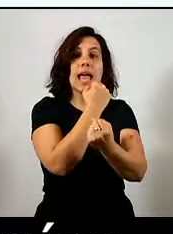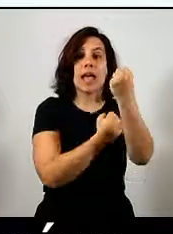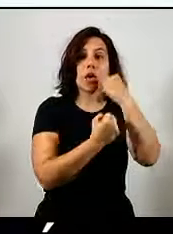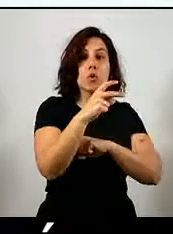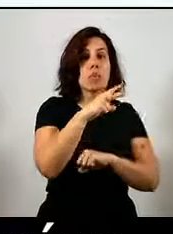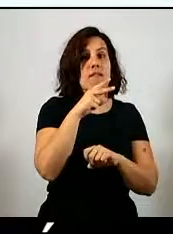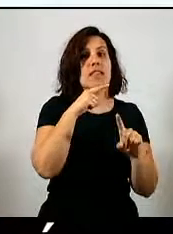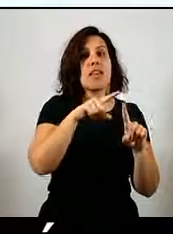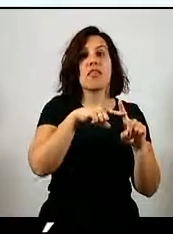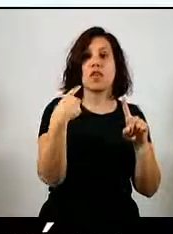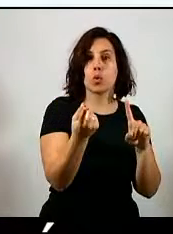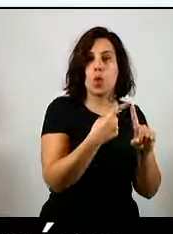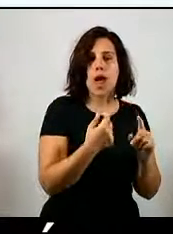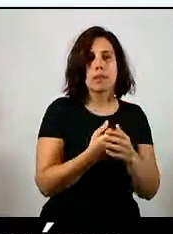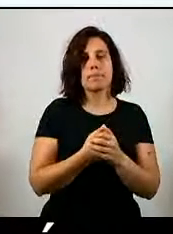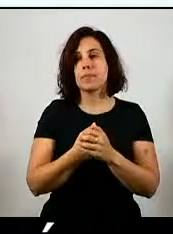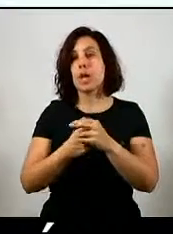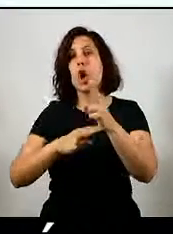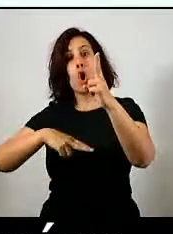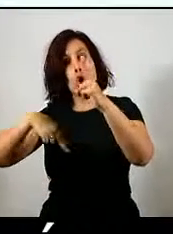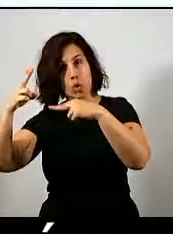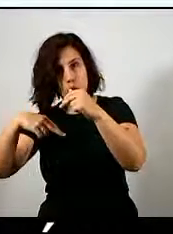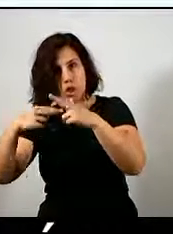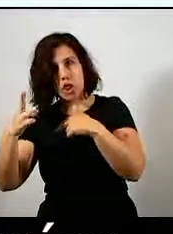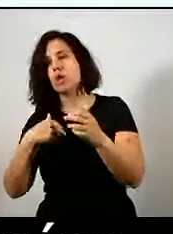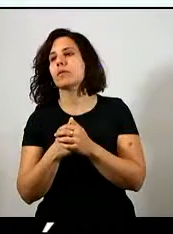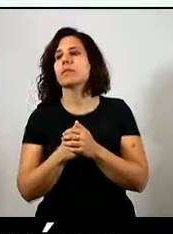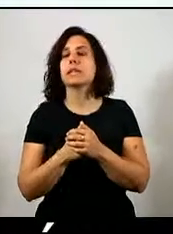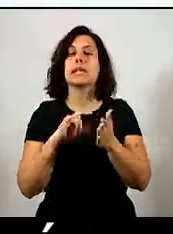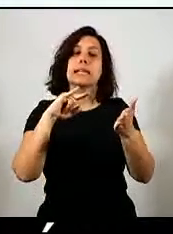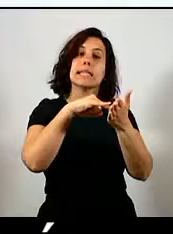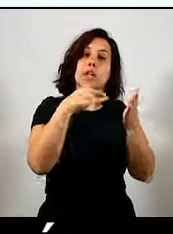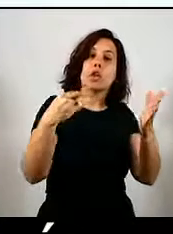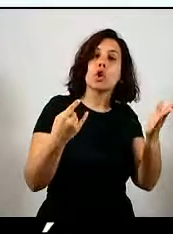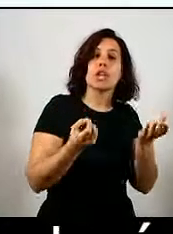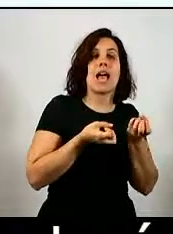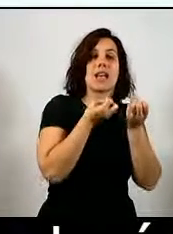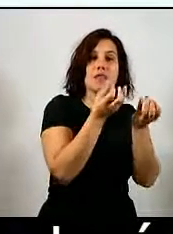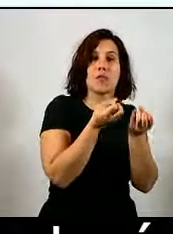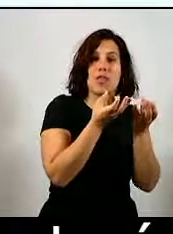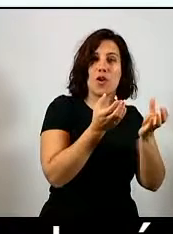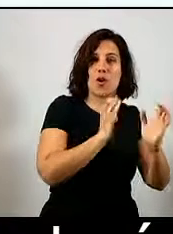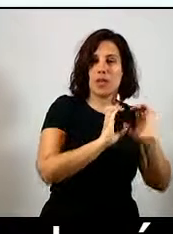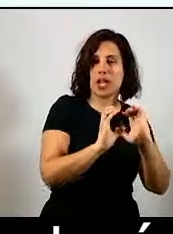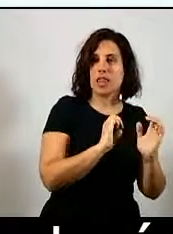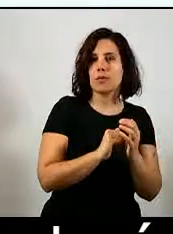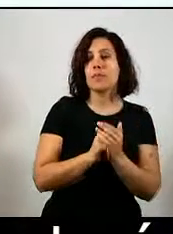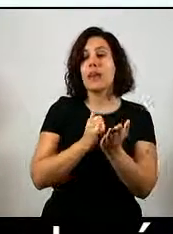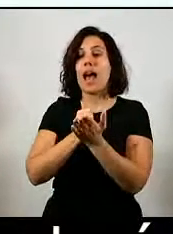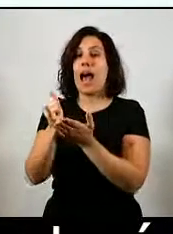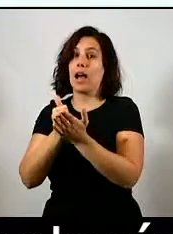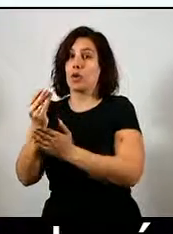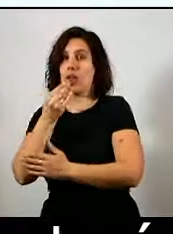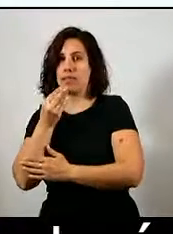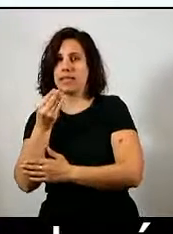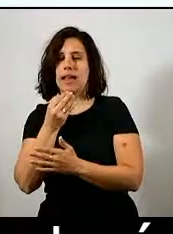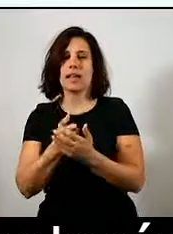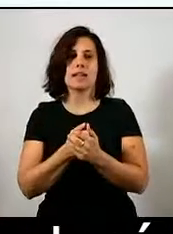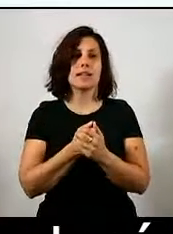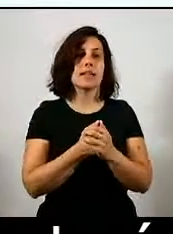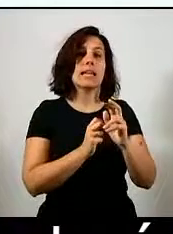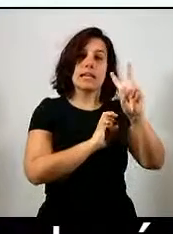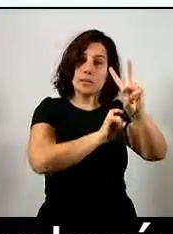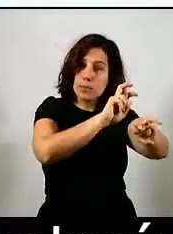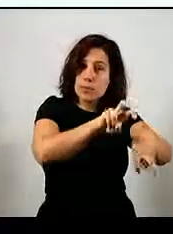circular, construcción, tecnologías de la información y las comunicaciones, agroalimentaria, recuperación o promoción